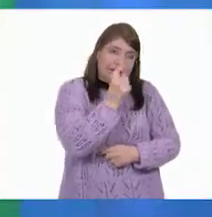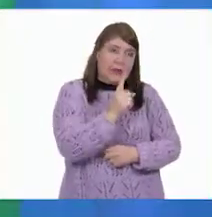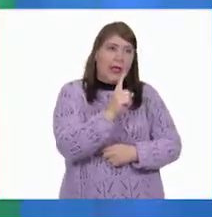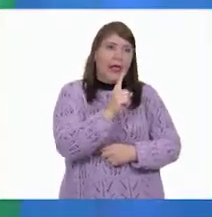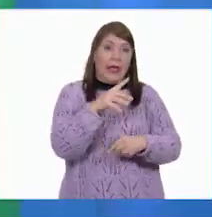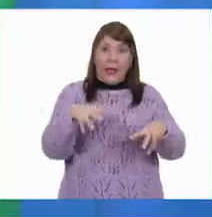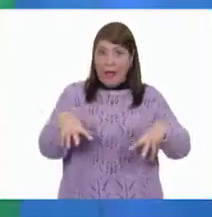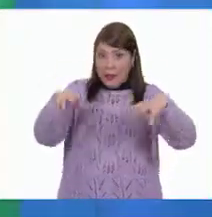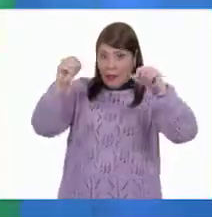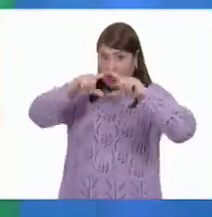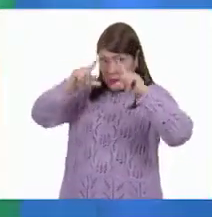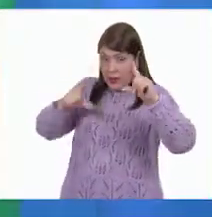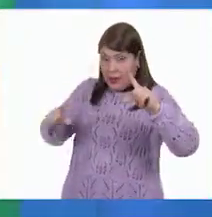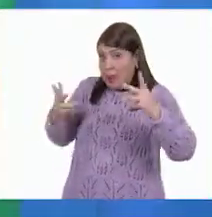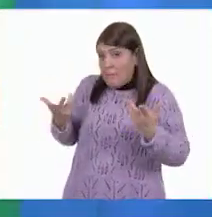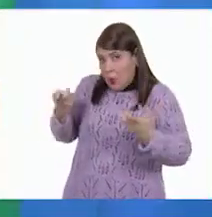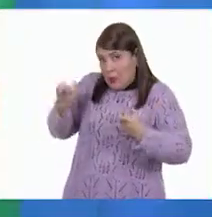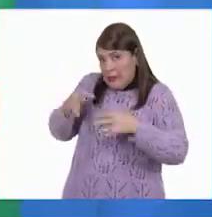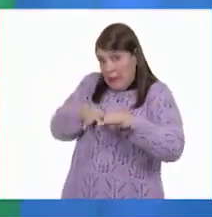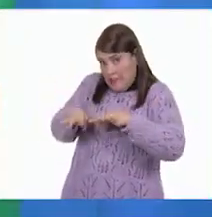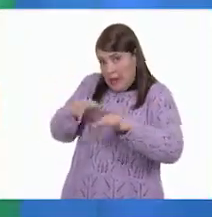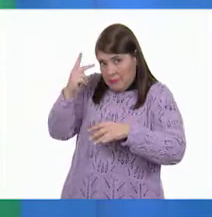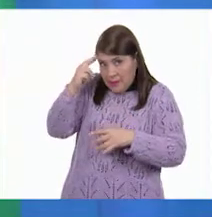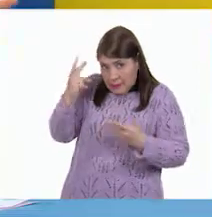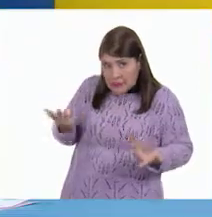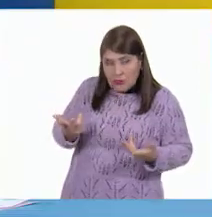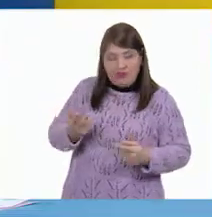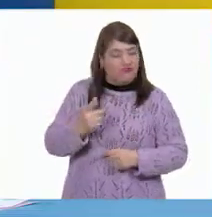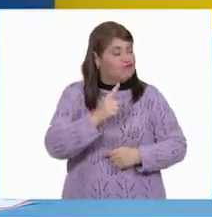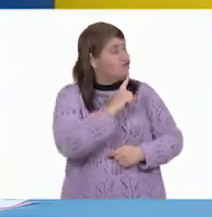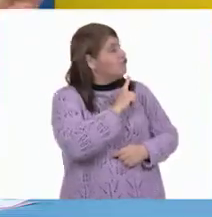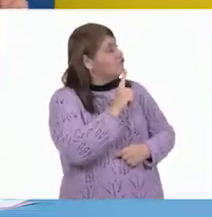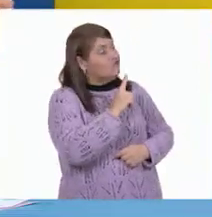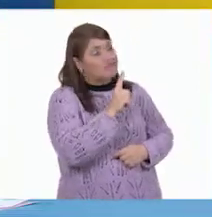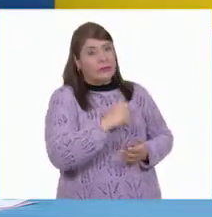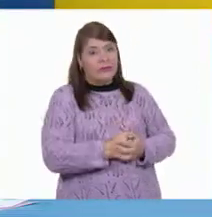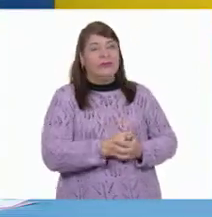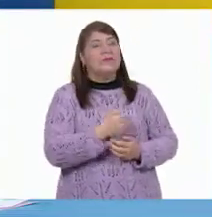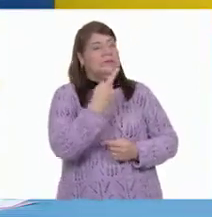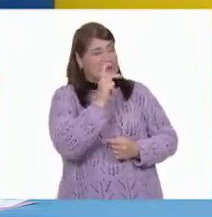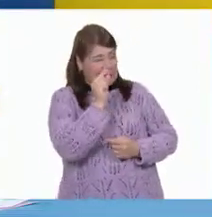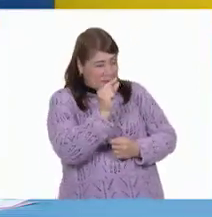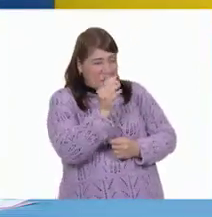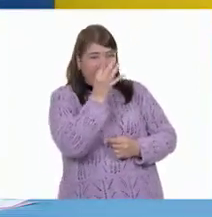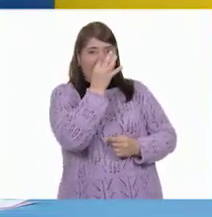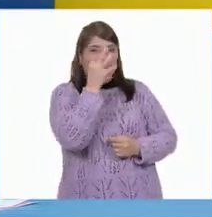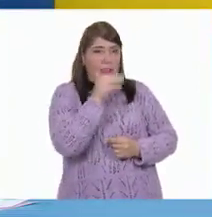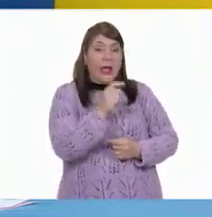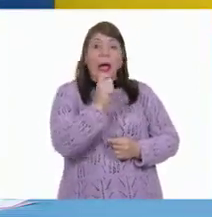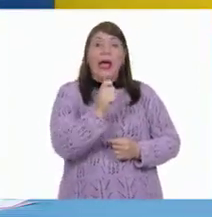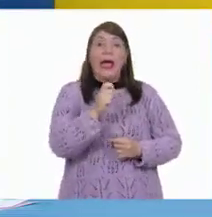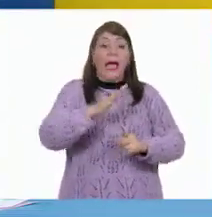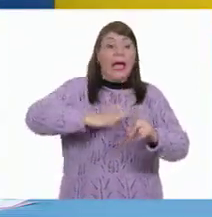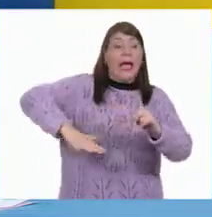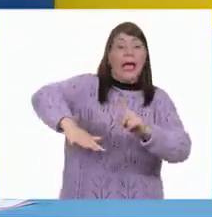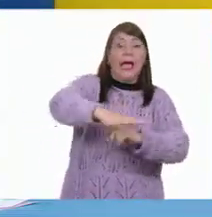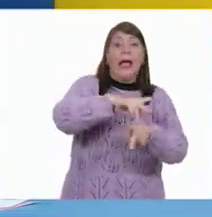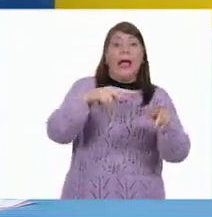Palacio Nacional, porque es donde trabajaba Díaz. Tampoco, pero estás muy cerca. Fue la Alameda Central.